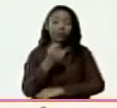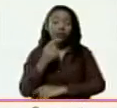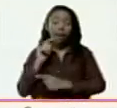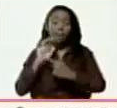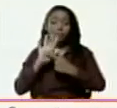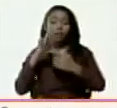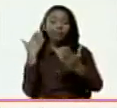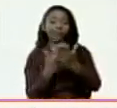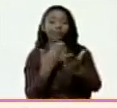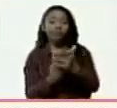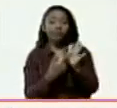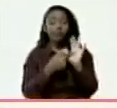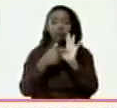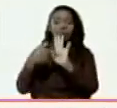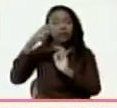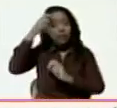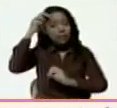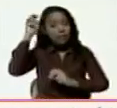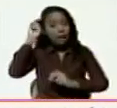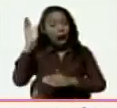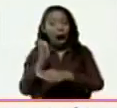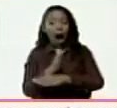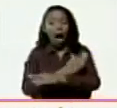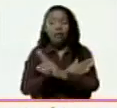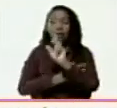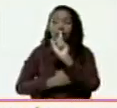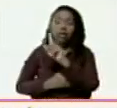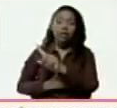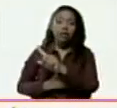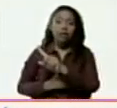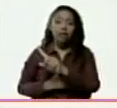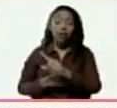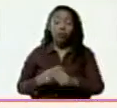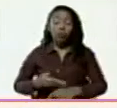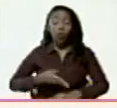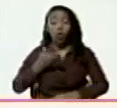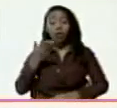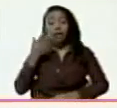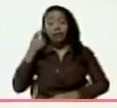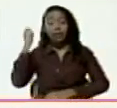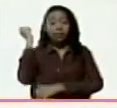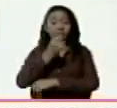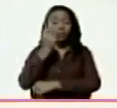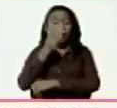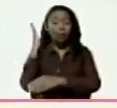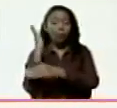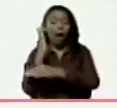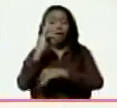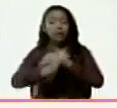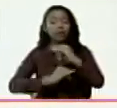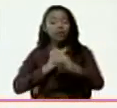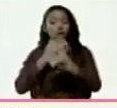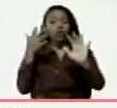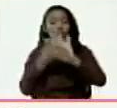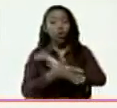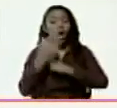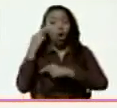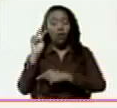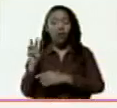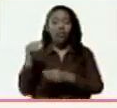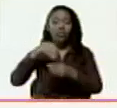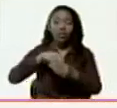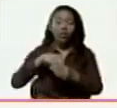que hará al canciller ante esta distinguida corte penal internacional dentro de los informes más